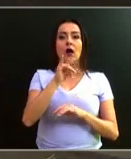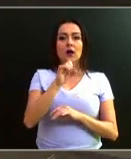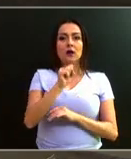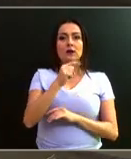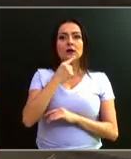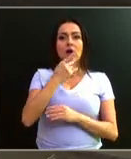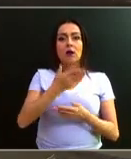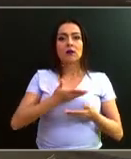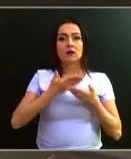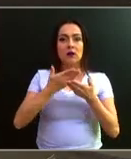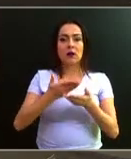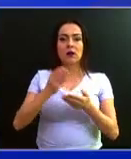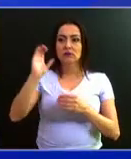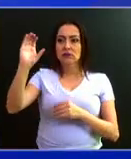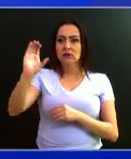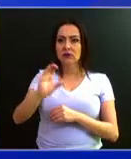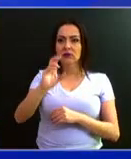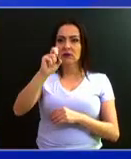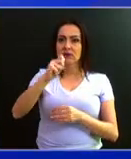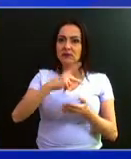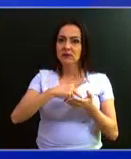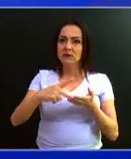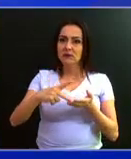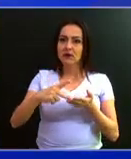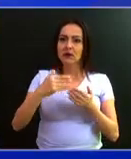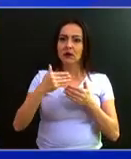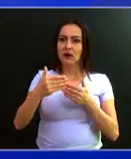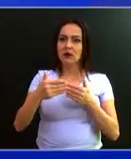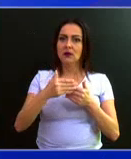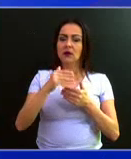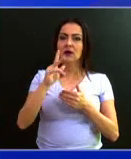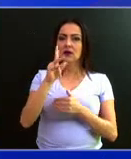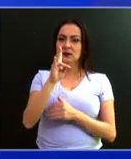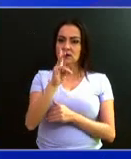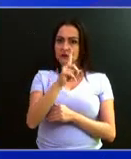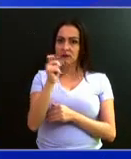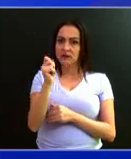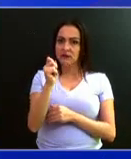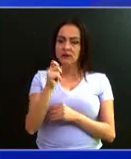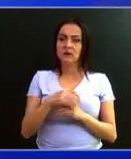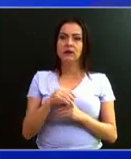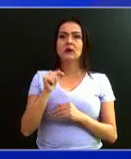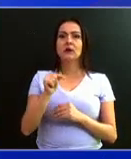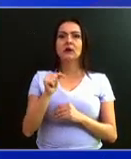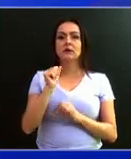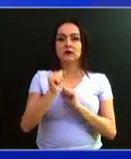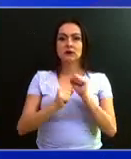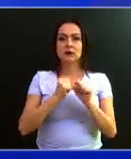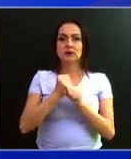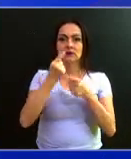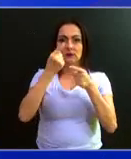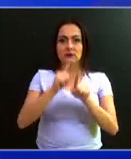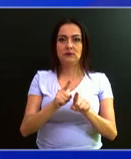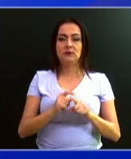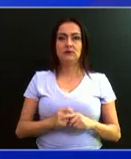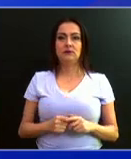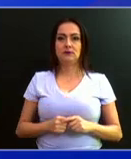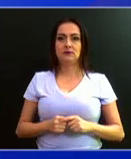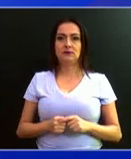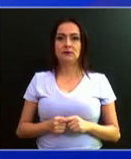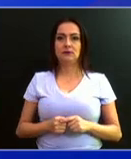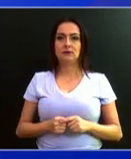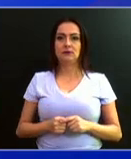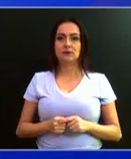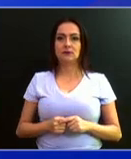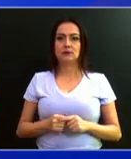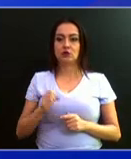daba cuenta del monto que había pagado durante los primeros 7 meses de este año, producto precisamente